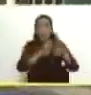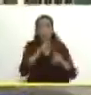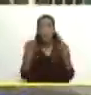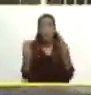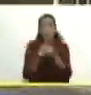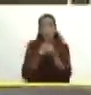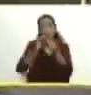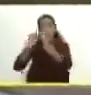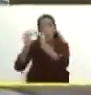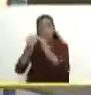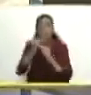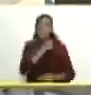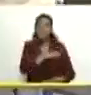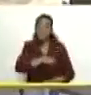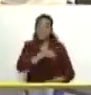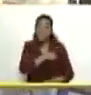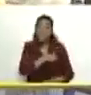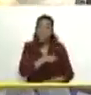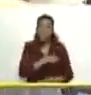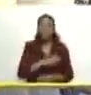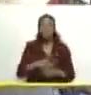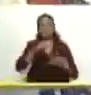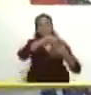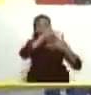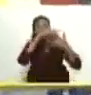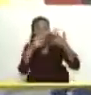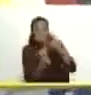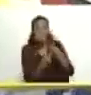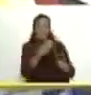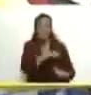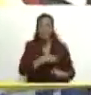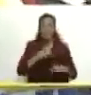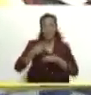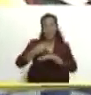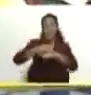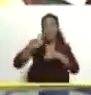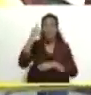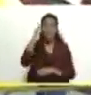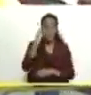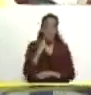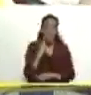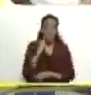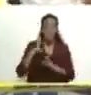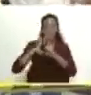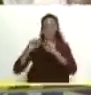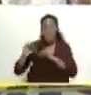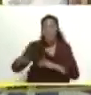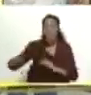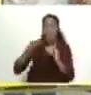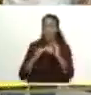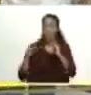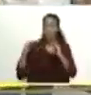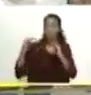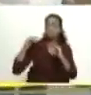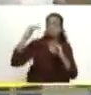popular, las misiones, las grandes misiones y el gobierno bolivariano en todos sus niveles.